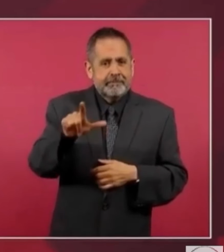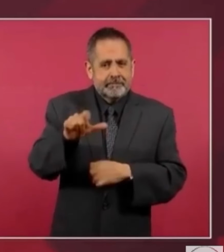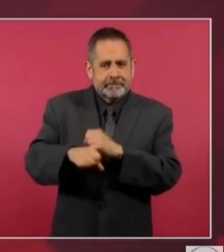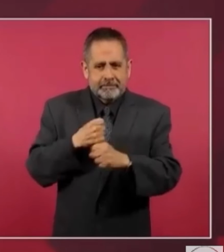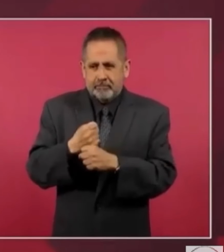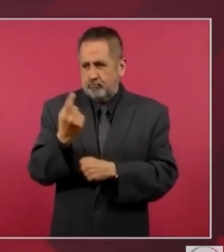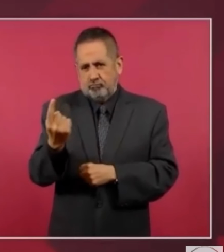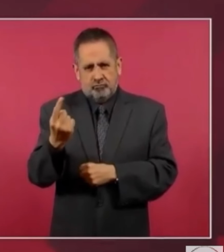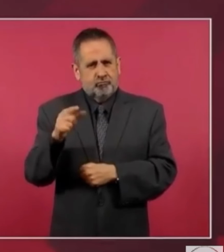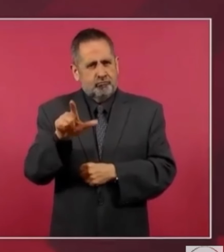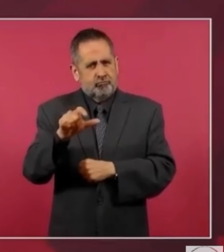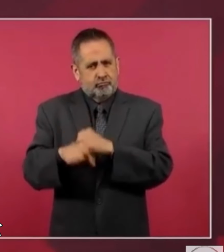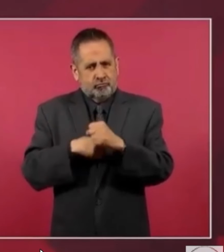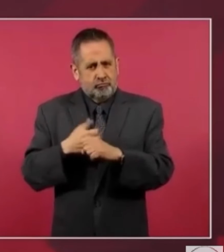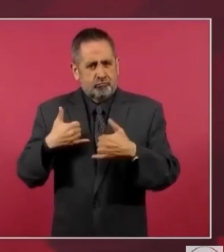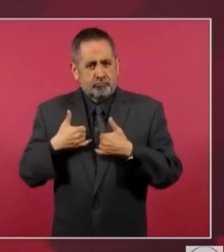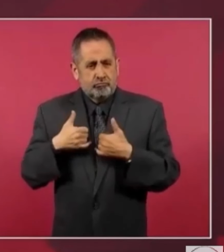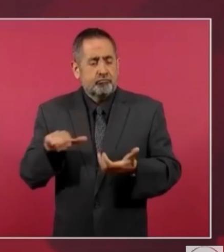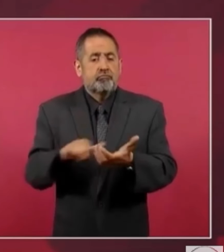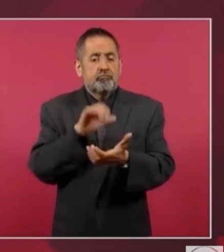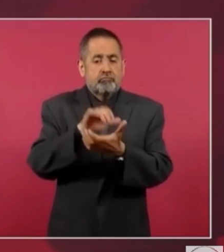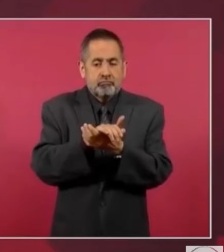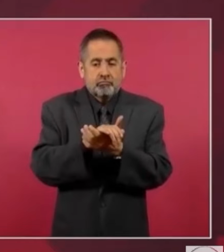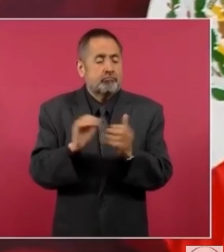años se casa